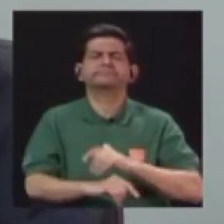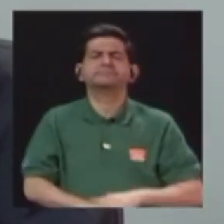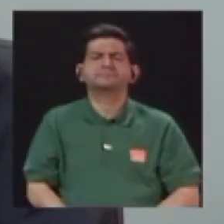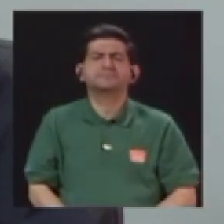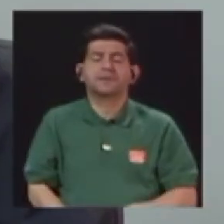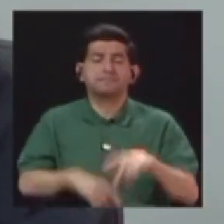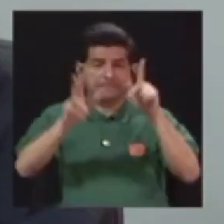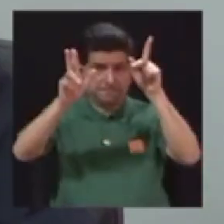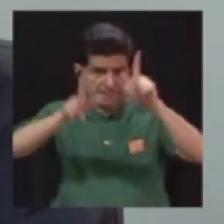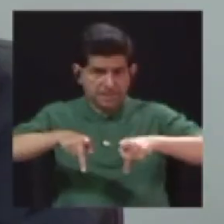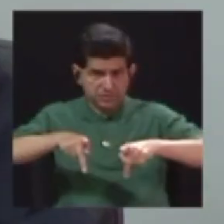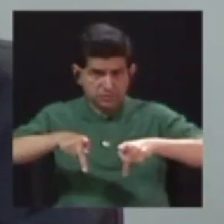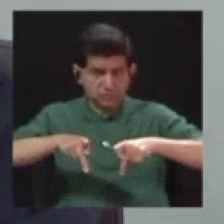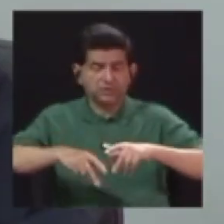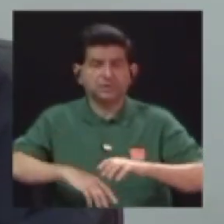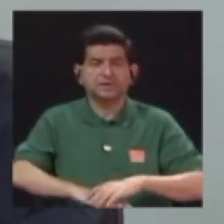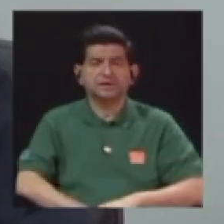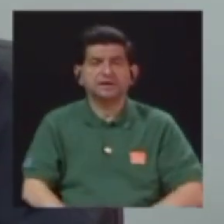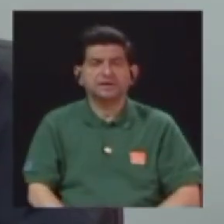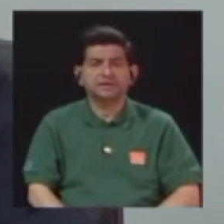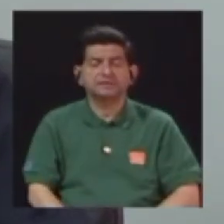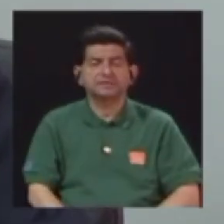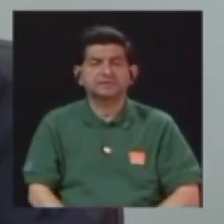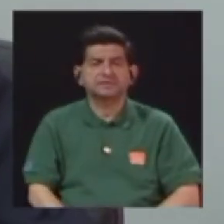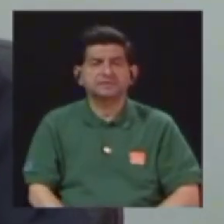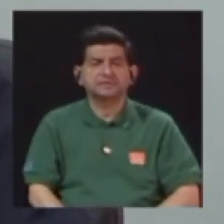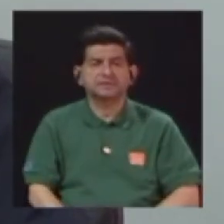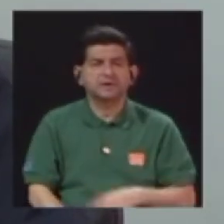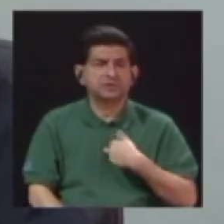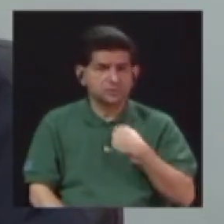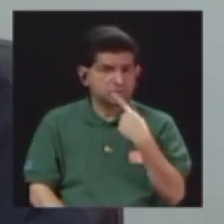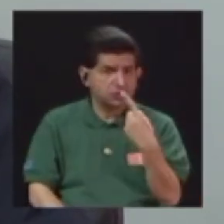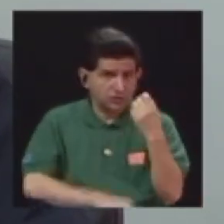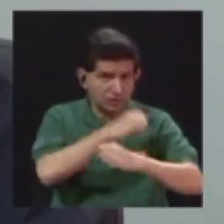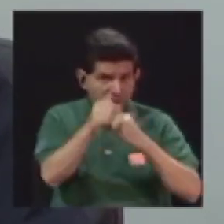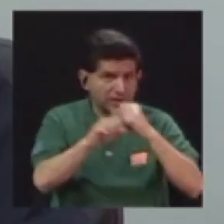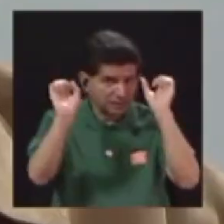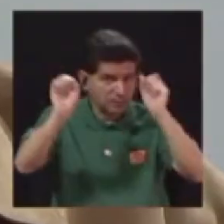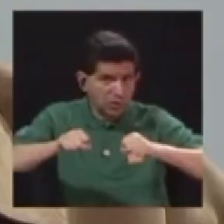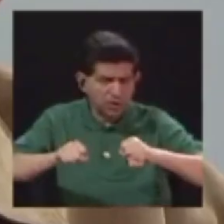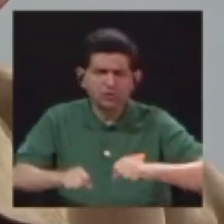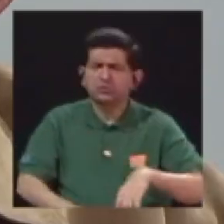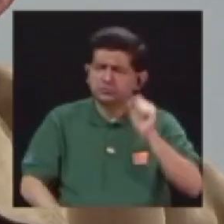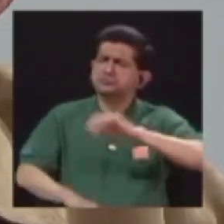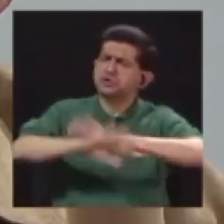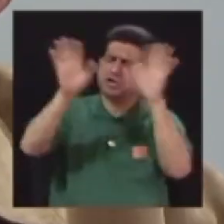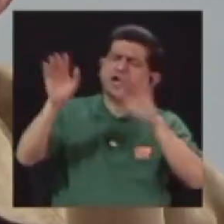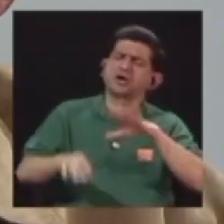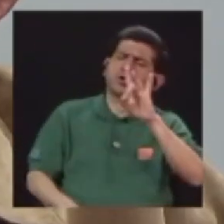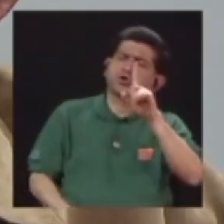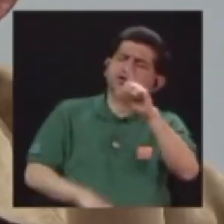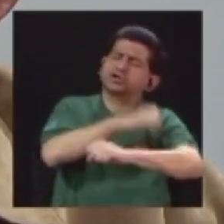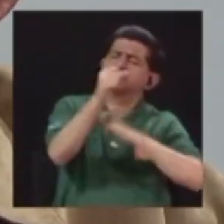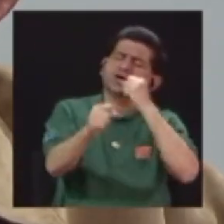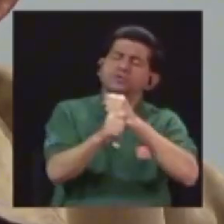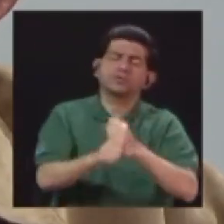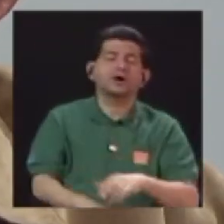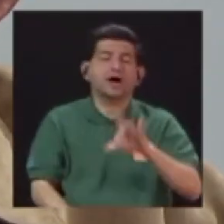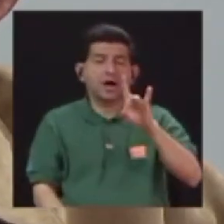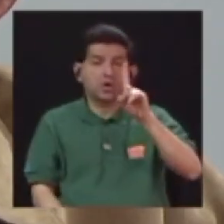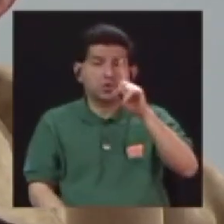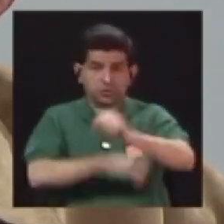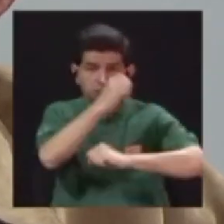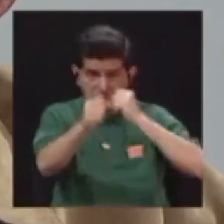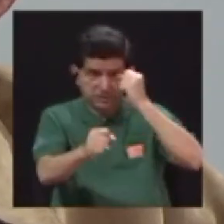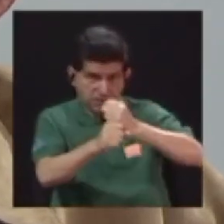para alguien que, ¿puedo decir su edad? Claro, sí, 81 años. A los 81